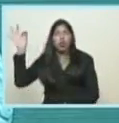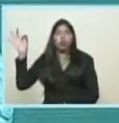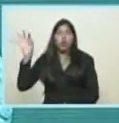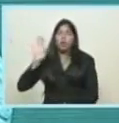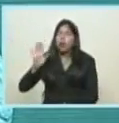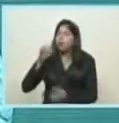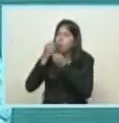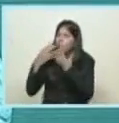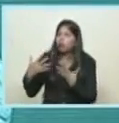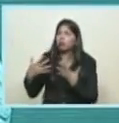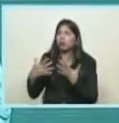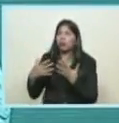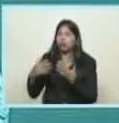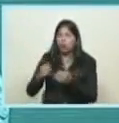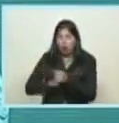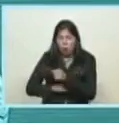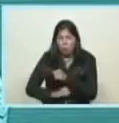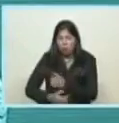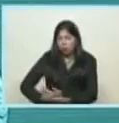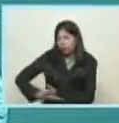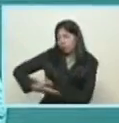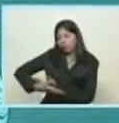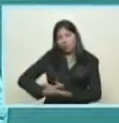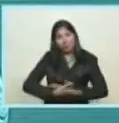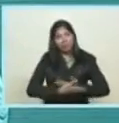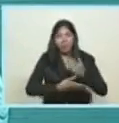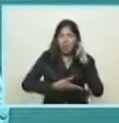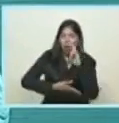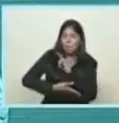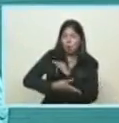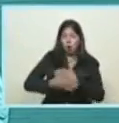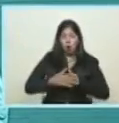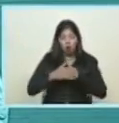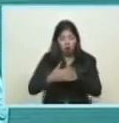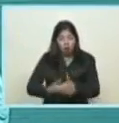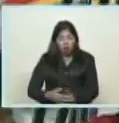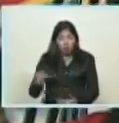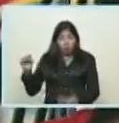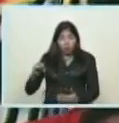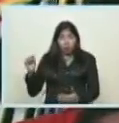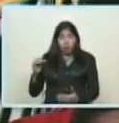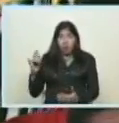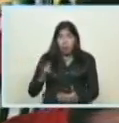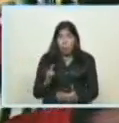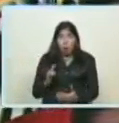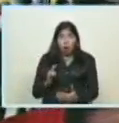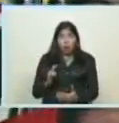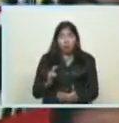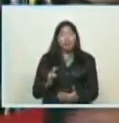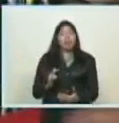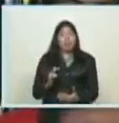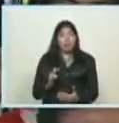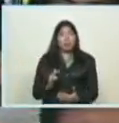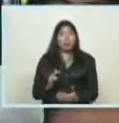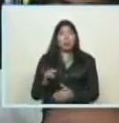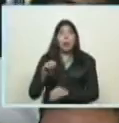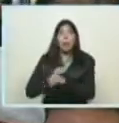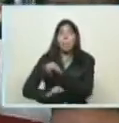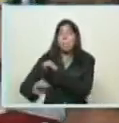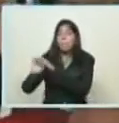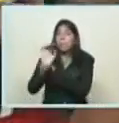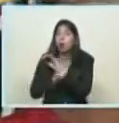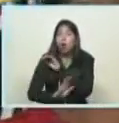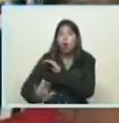de recibir a nuestros niños y niñas con amor desde el vientre materno. y de proteger a la